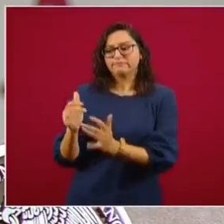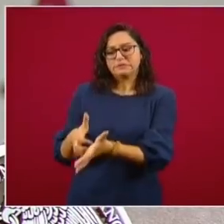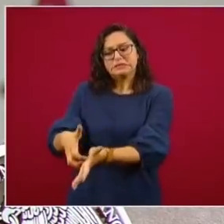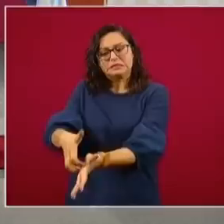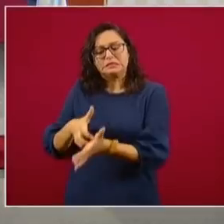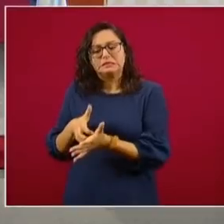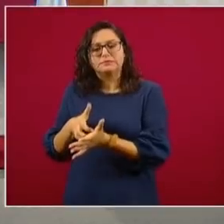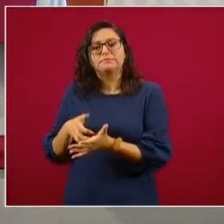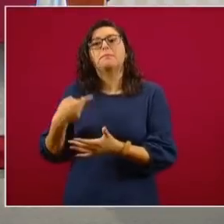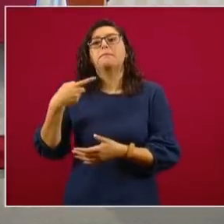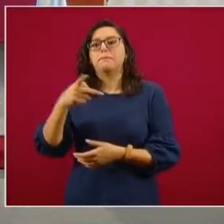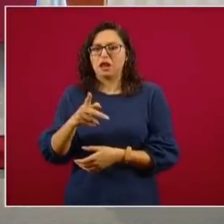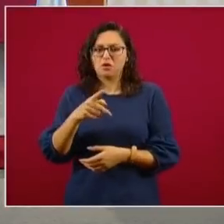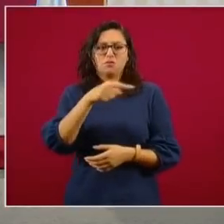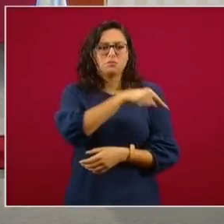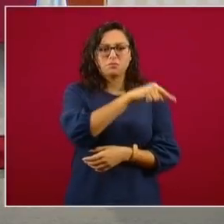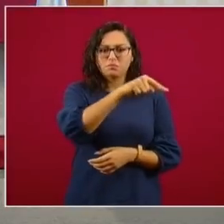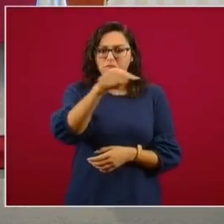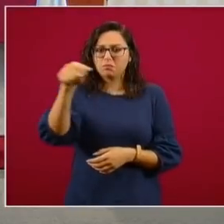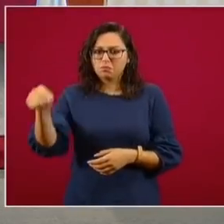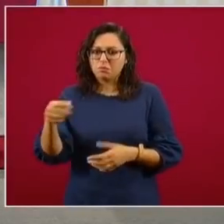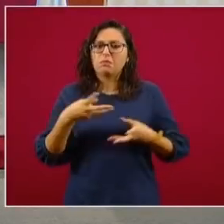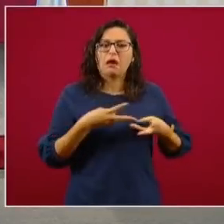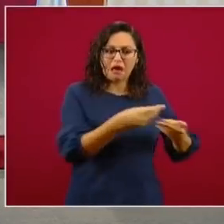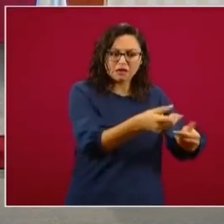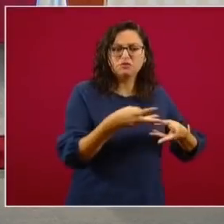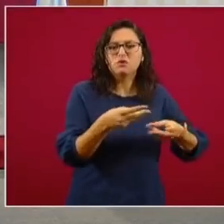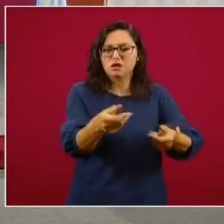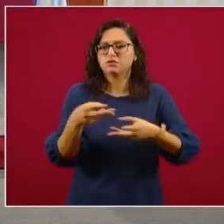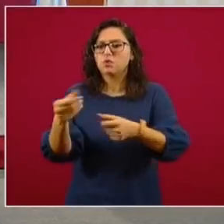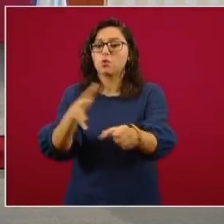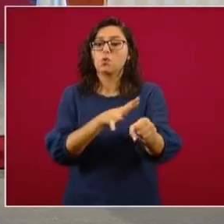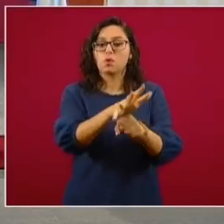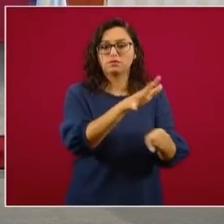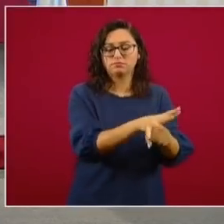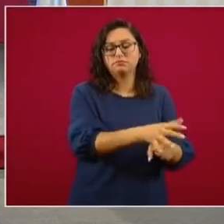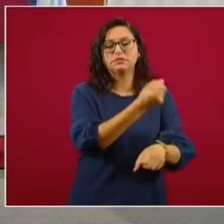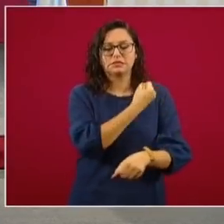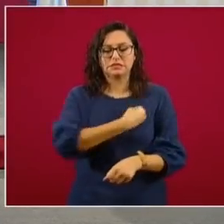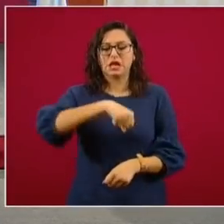muy importante. Ya desde este año ha habido un incremento al